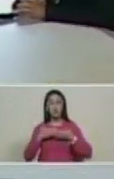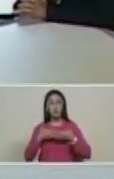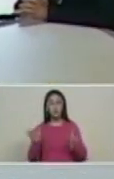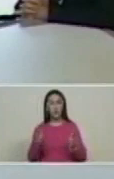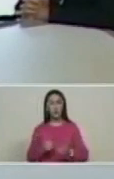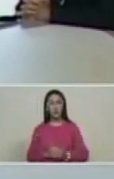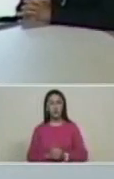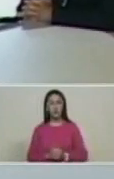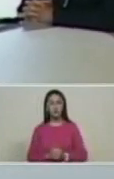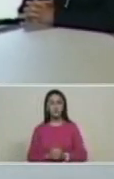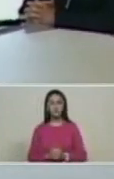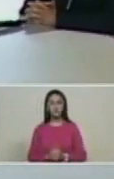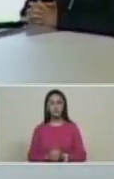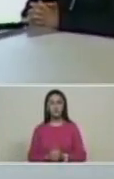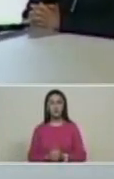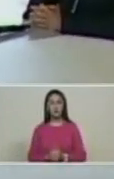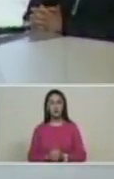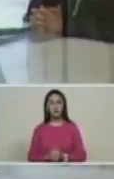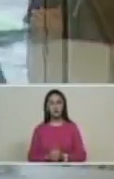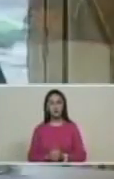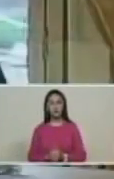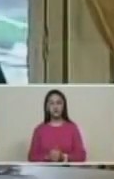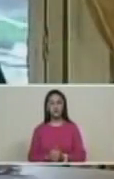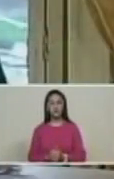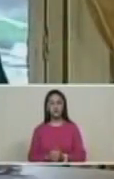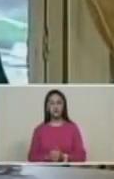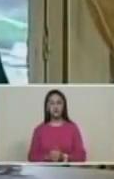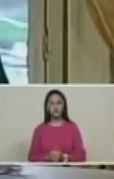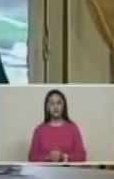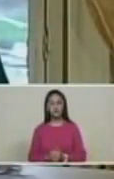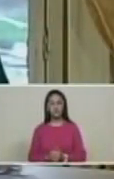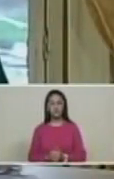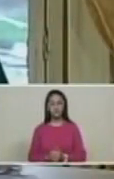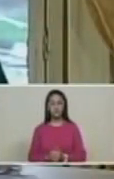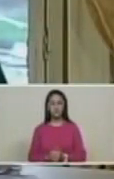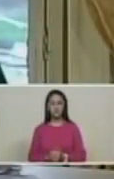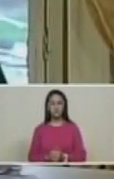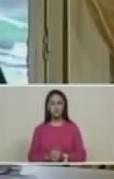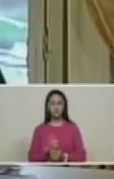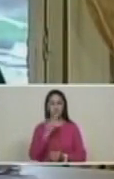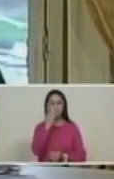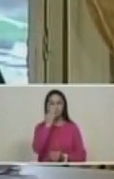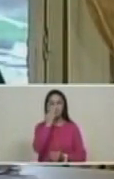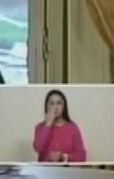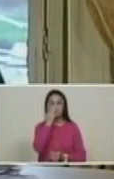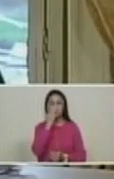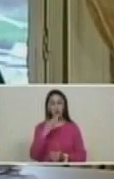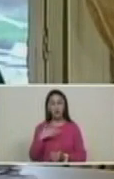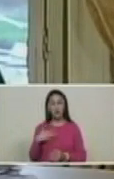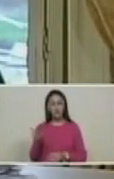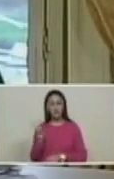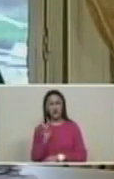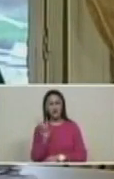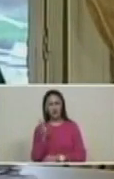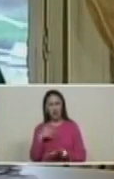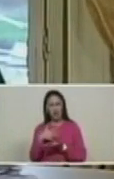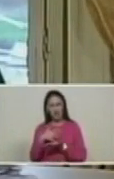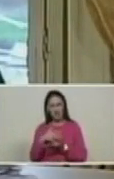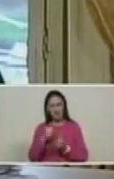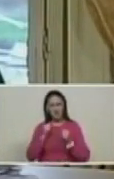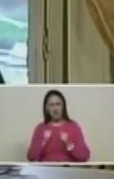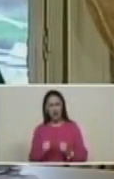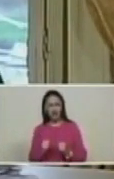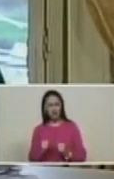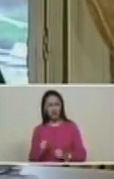Récord mundial. Récord mundial. Así como quieren endilgarle a Venezuela y que tiene una crisis humanitaria,